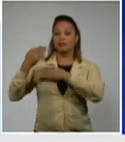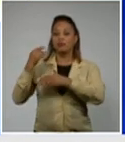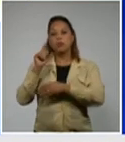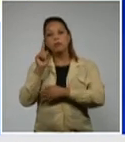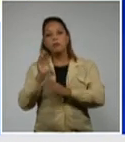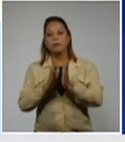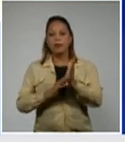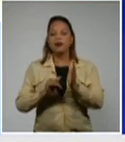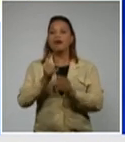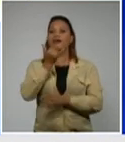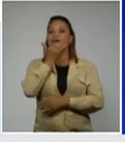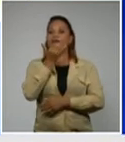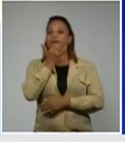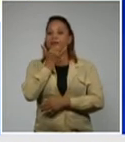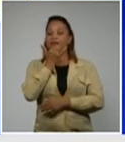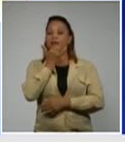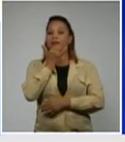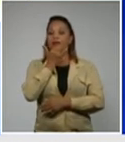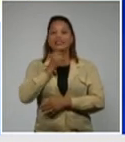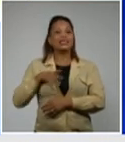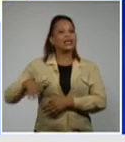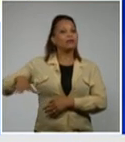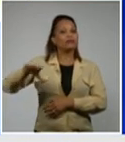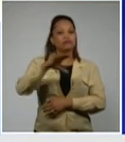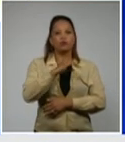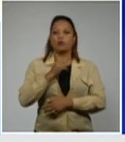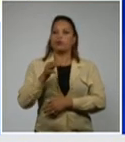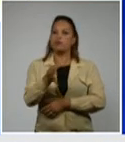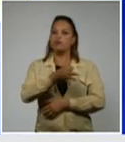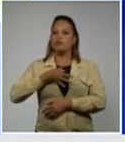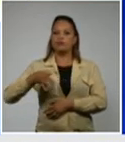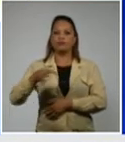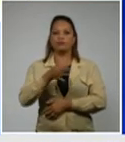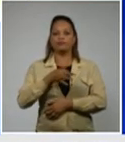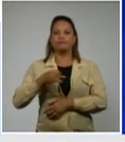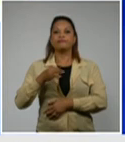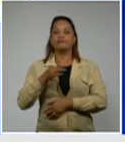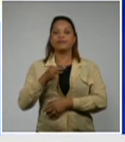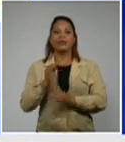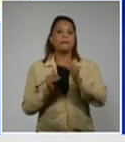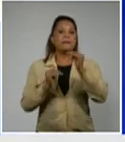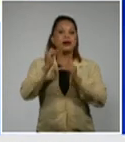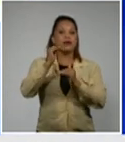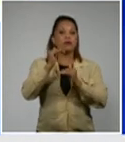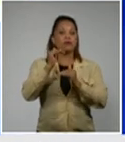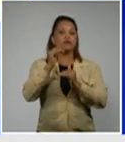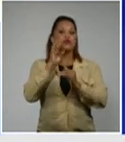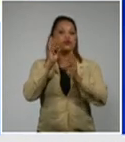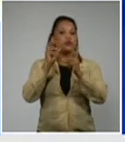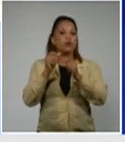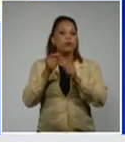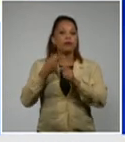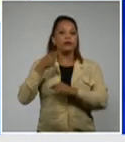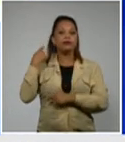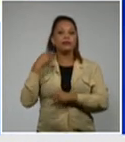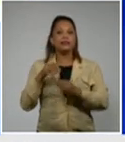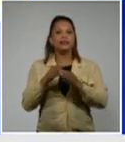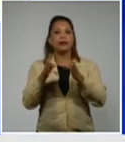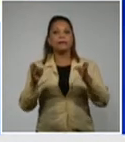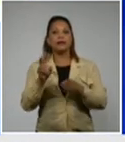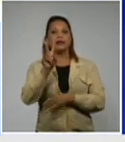una afectación de todos sus municipios. El mayor número ayer, San Miguel del Padrón